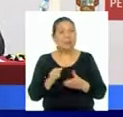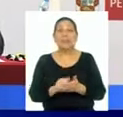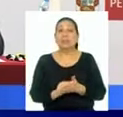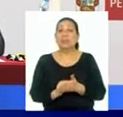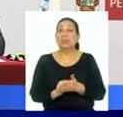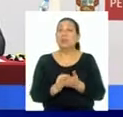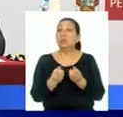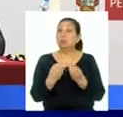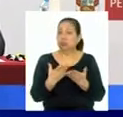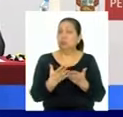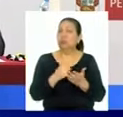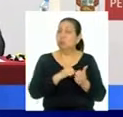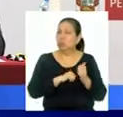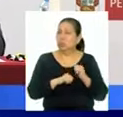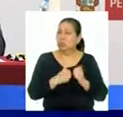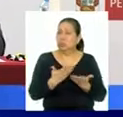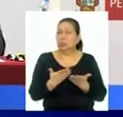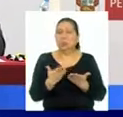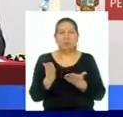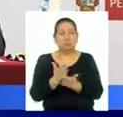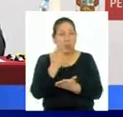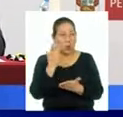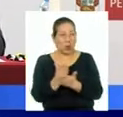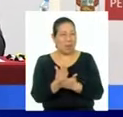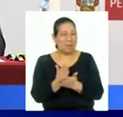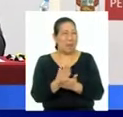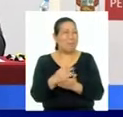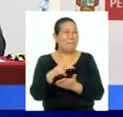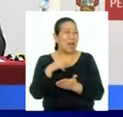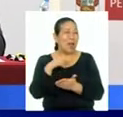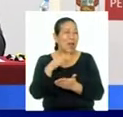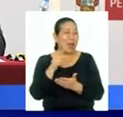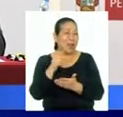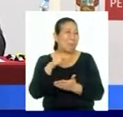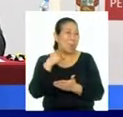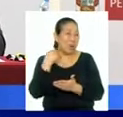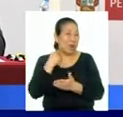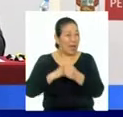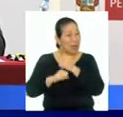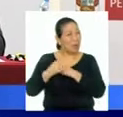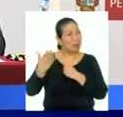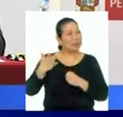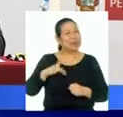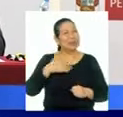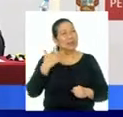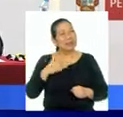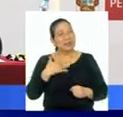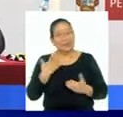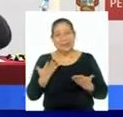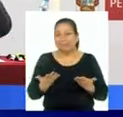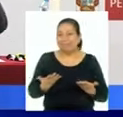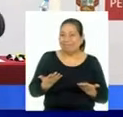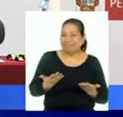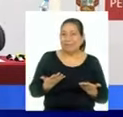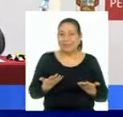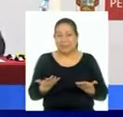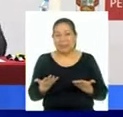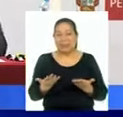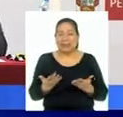que había muy afectada por lo sucedido en noviembre pasado, afectada moralmente, emocionalmente, que hemos